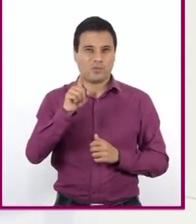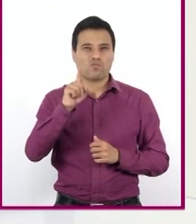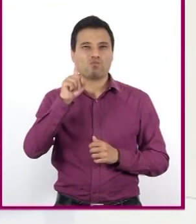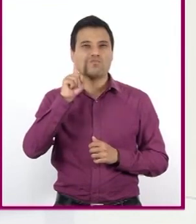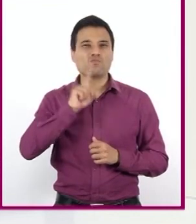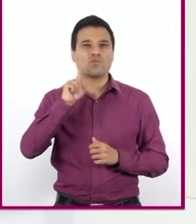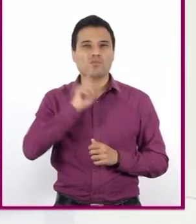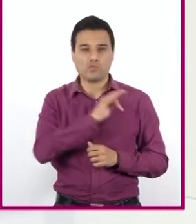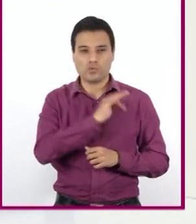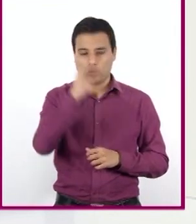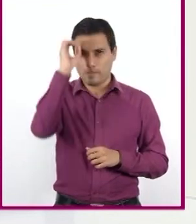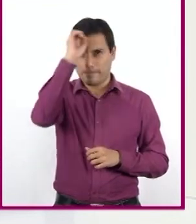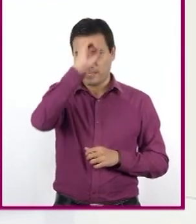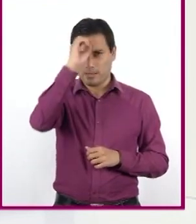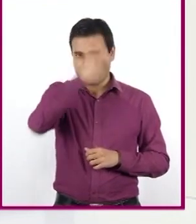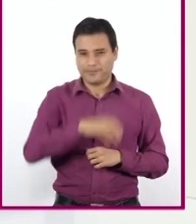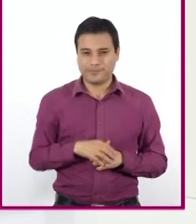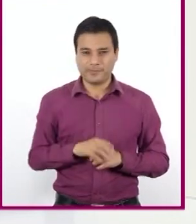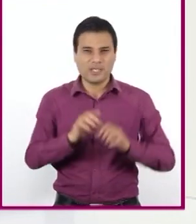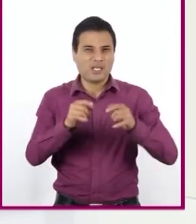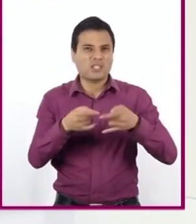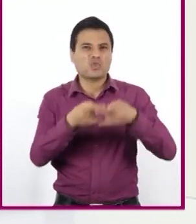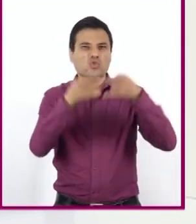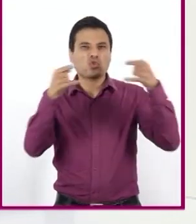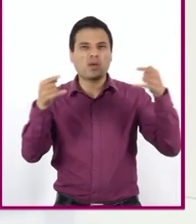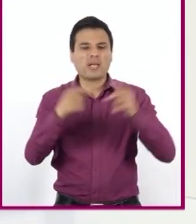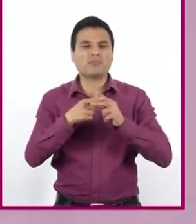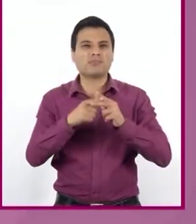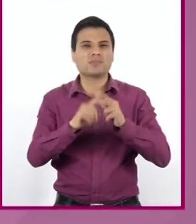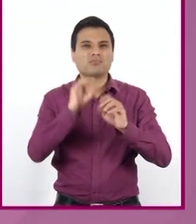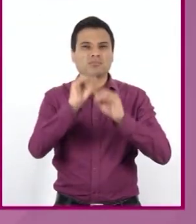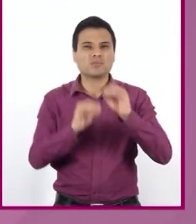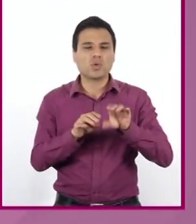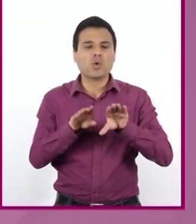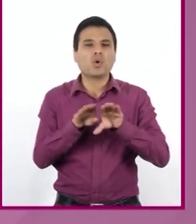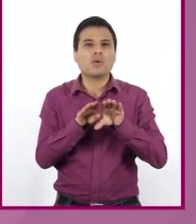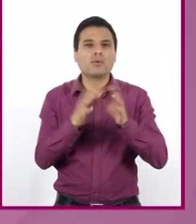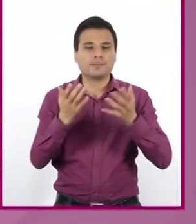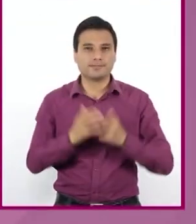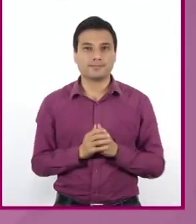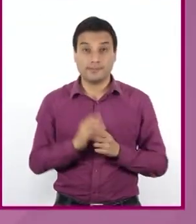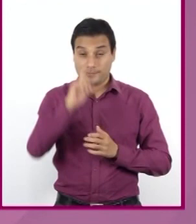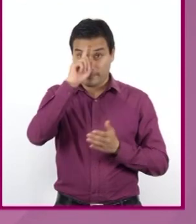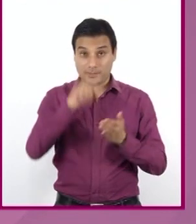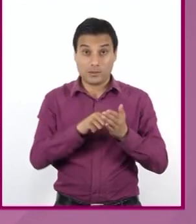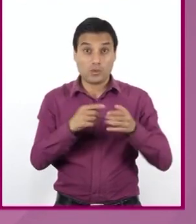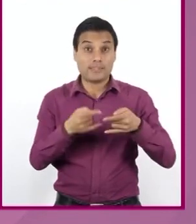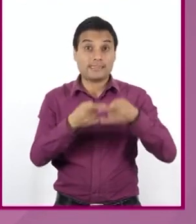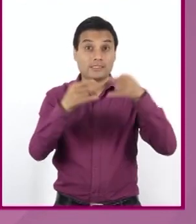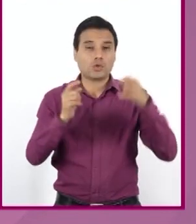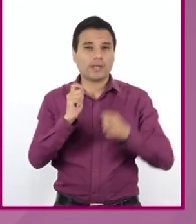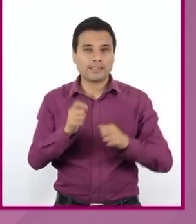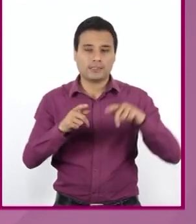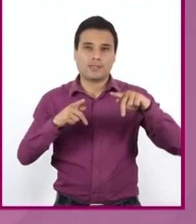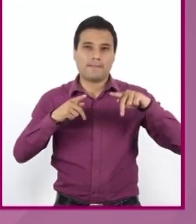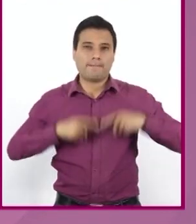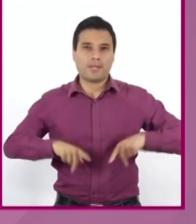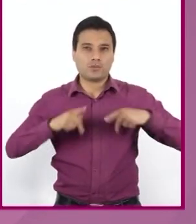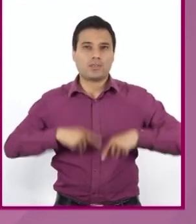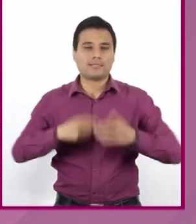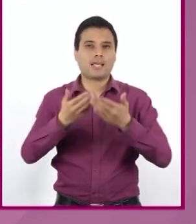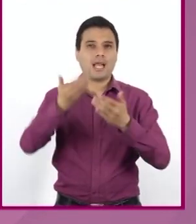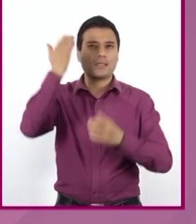vista sobre cómo se construye la historia. Ya que la historia estudia el actuar humano del pasado, es